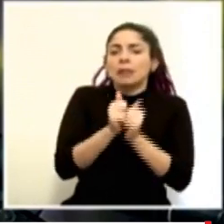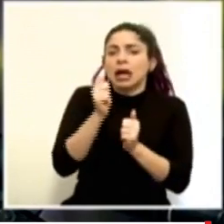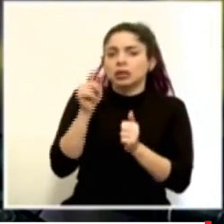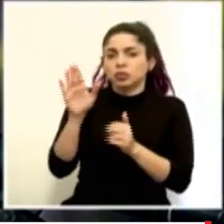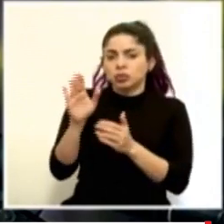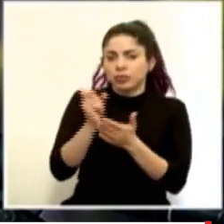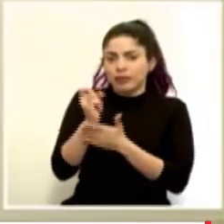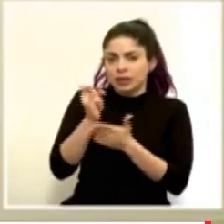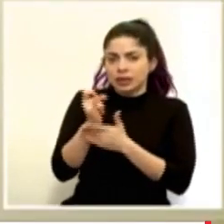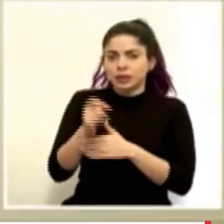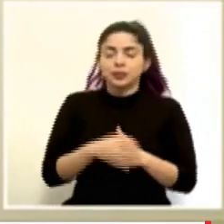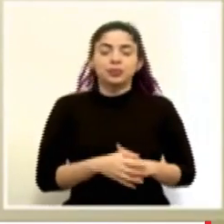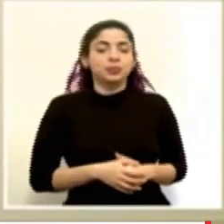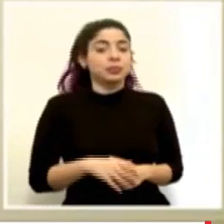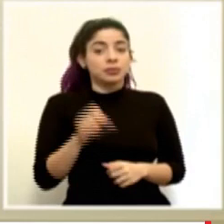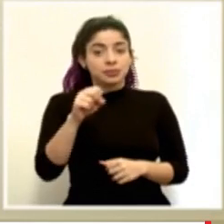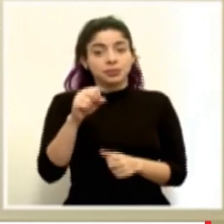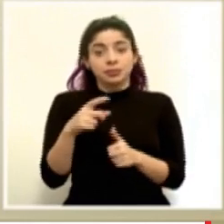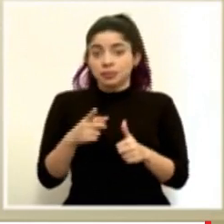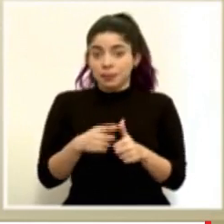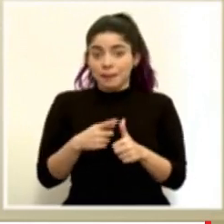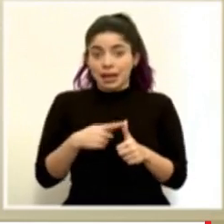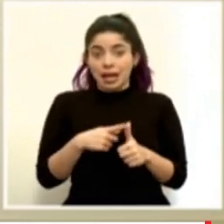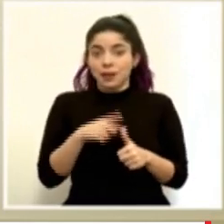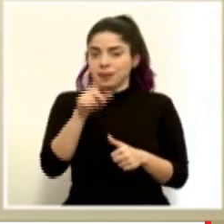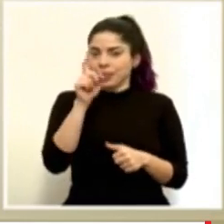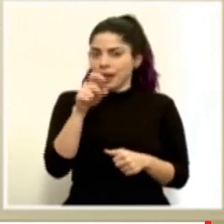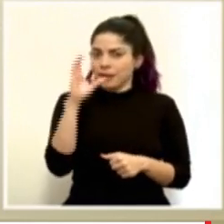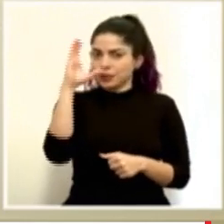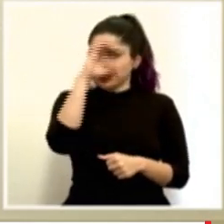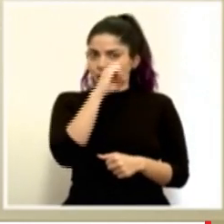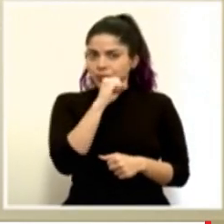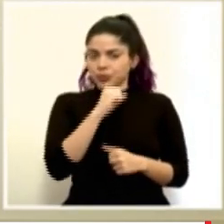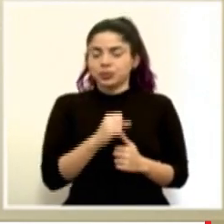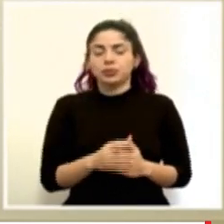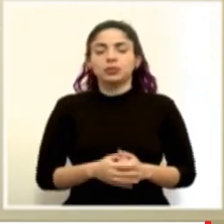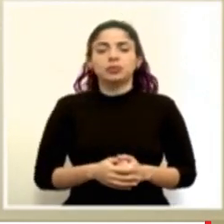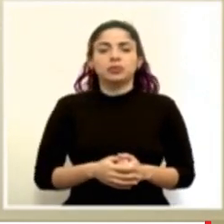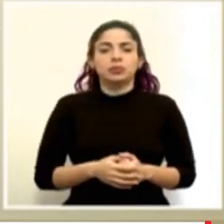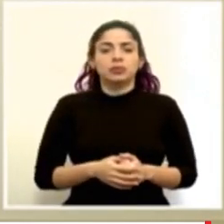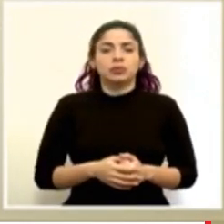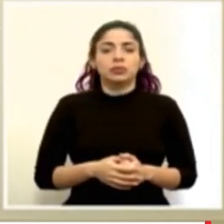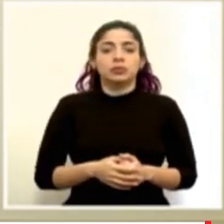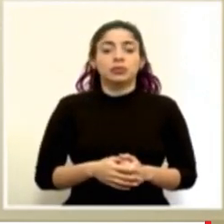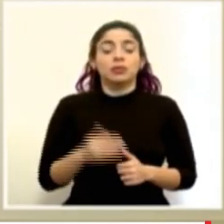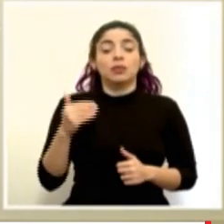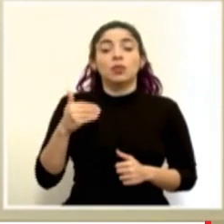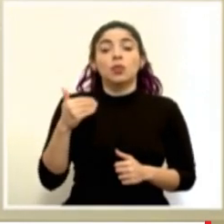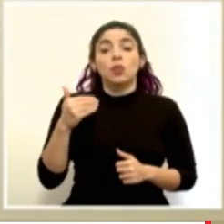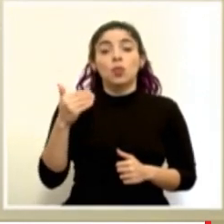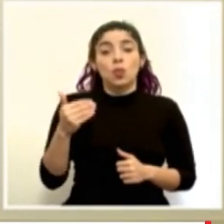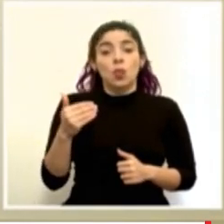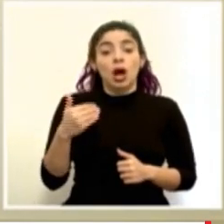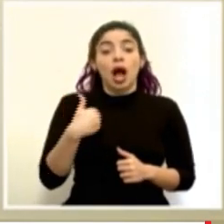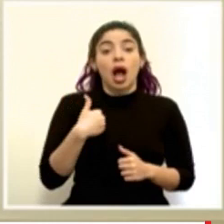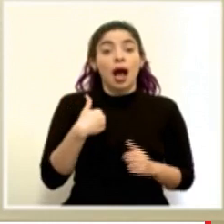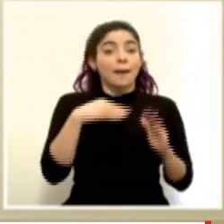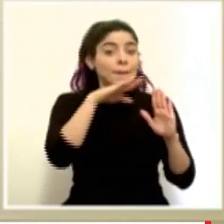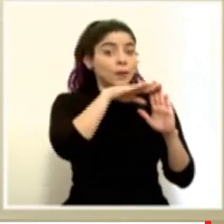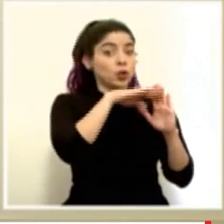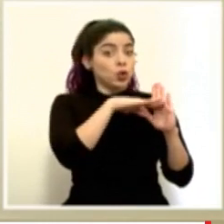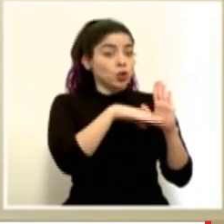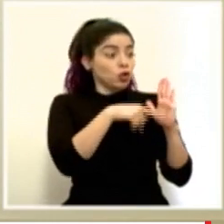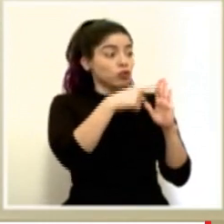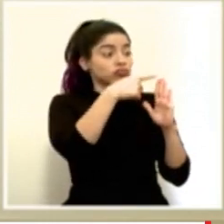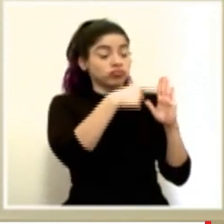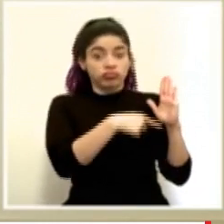tiene? Sí, primero hay que anotar que en la medida en que se tengan protocolos que